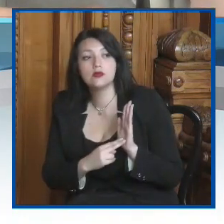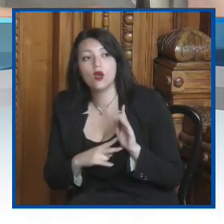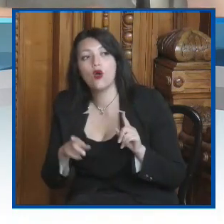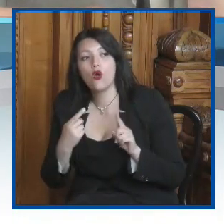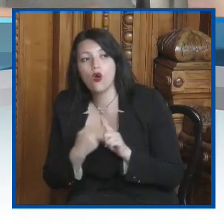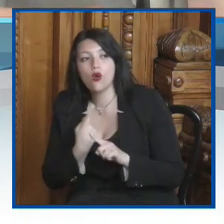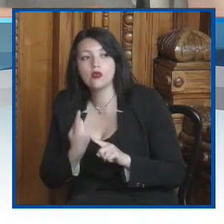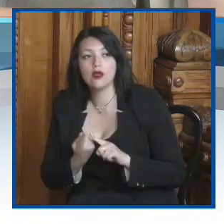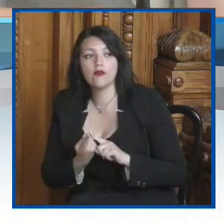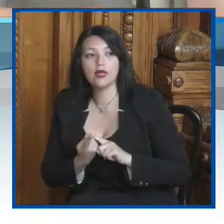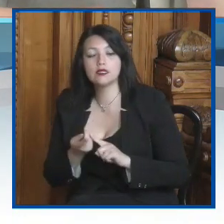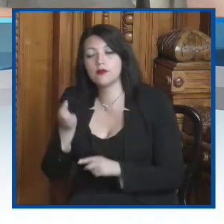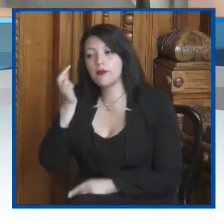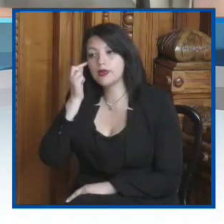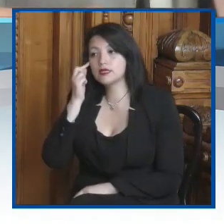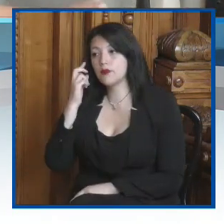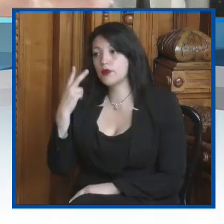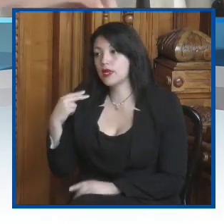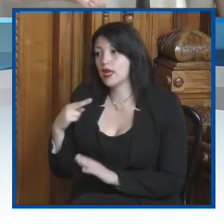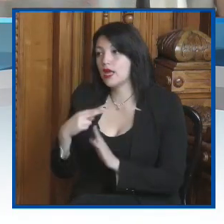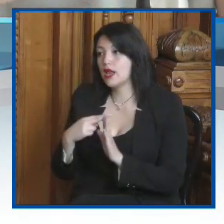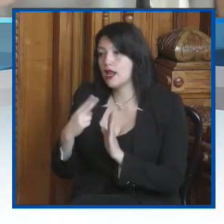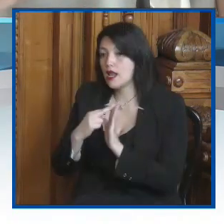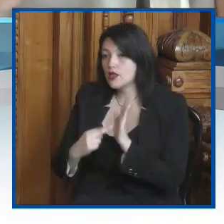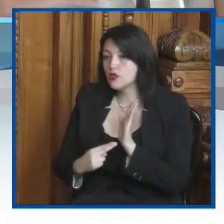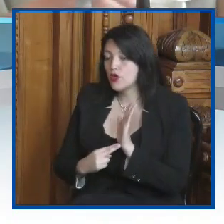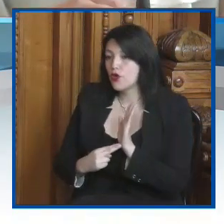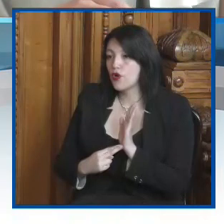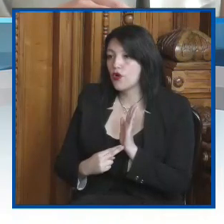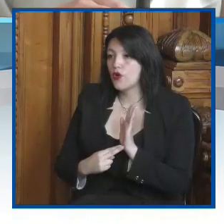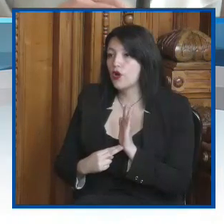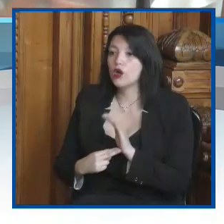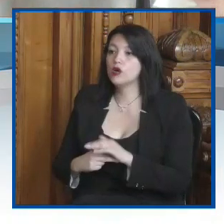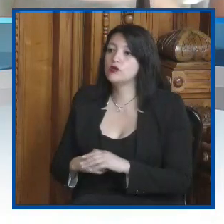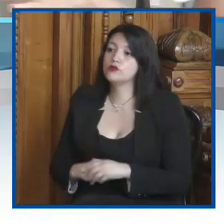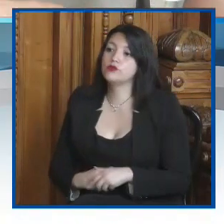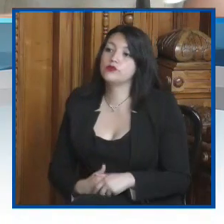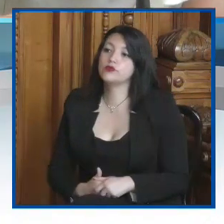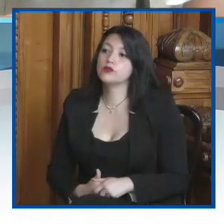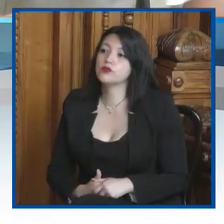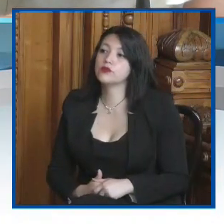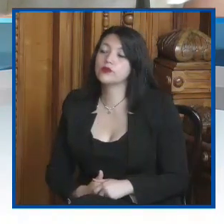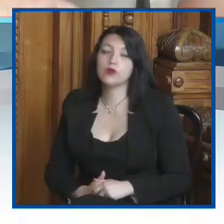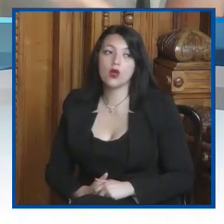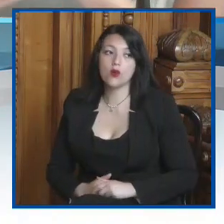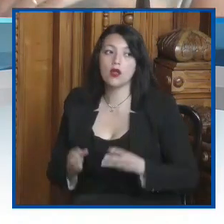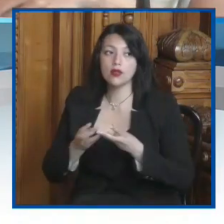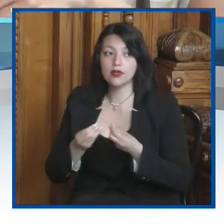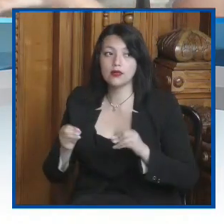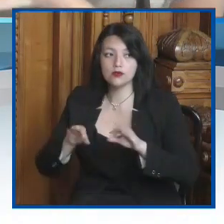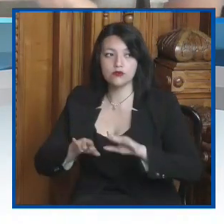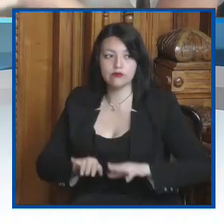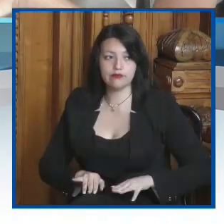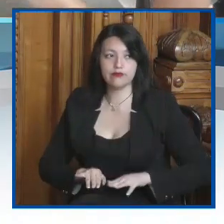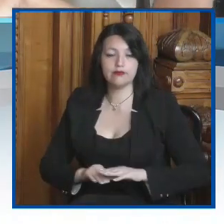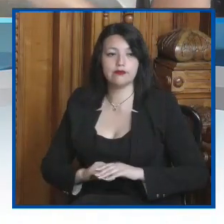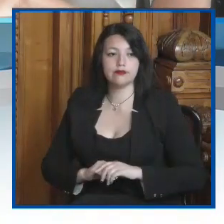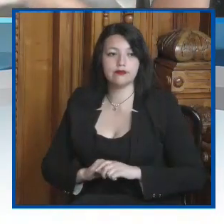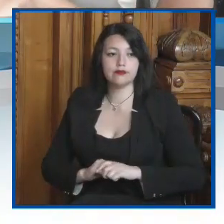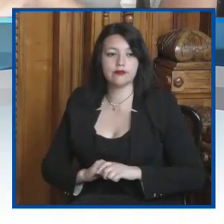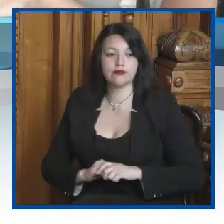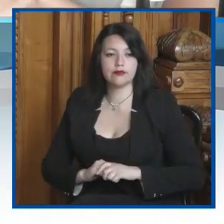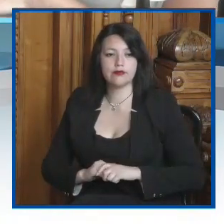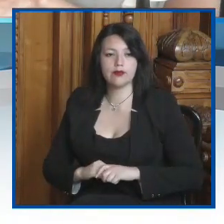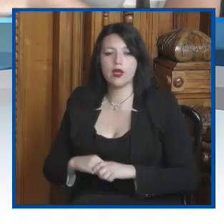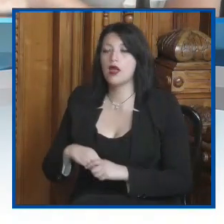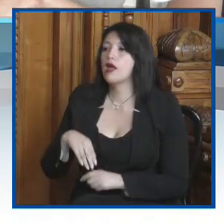vez, pensamos en que el lector tiene el expediente al lado, como lo tenemos nosotros cuando nosotros escribimos la resolución. Por eso decimos, a que